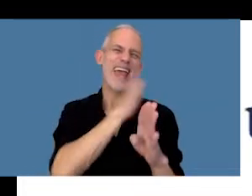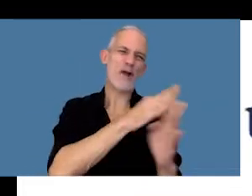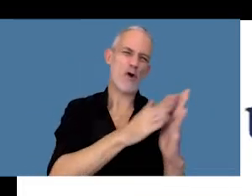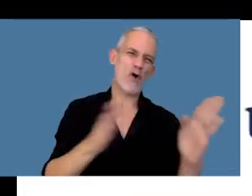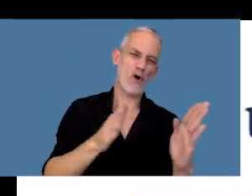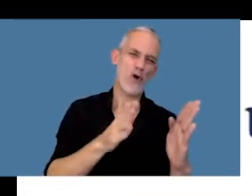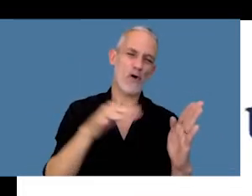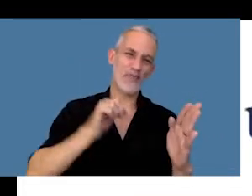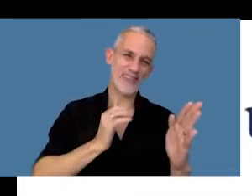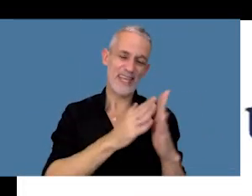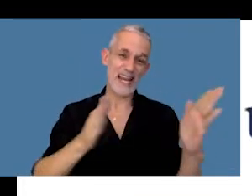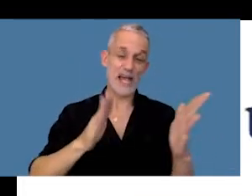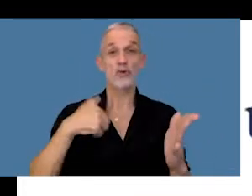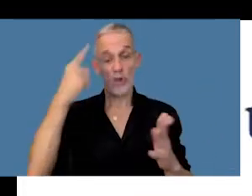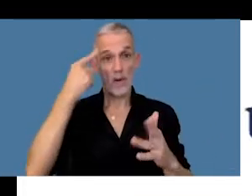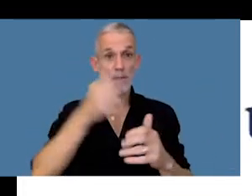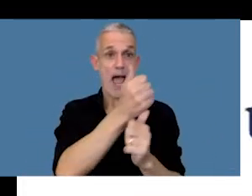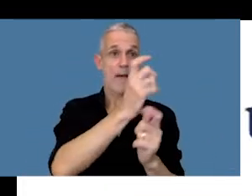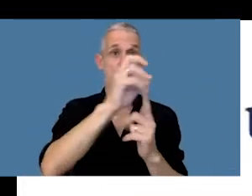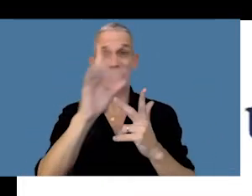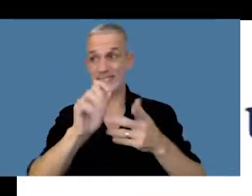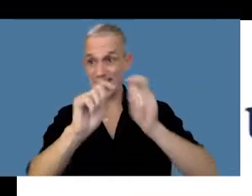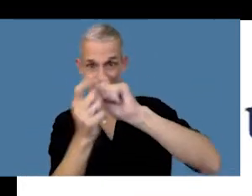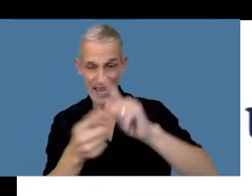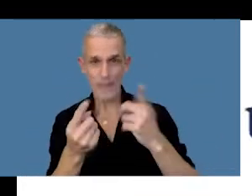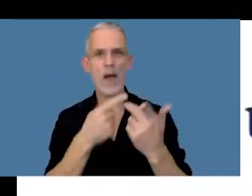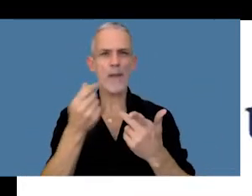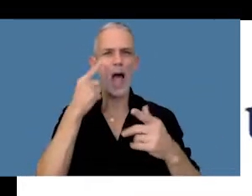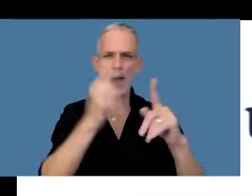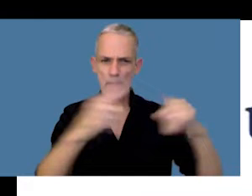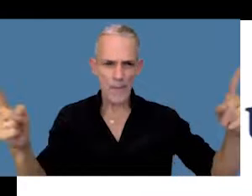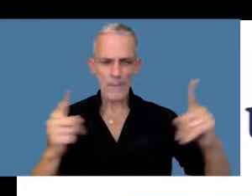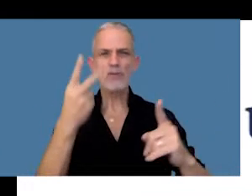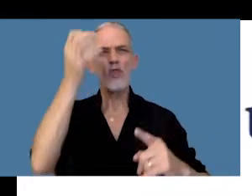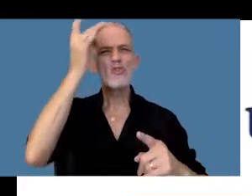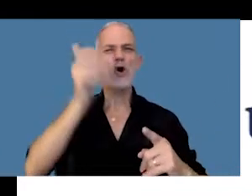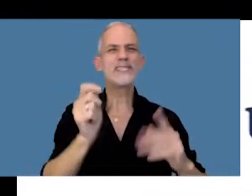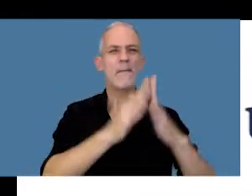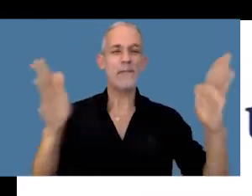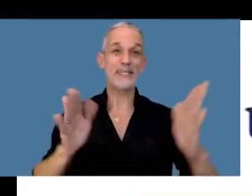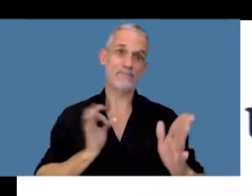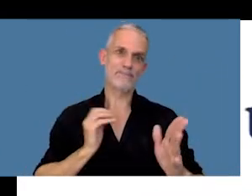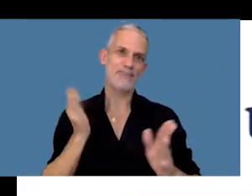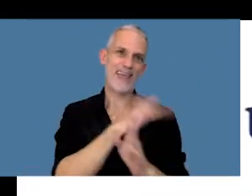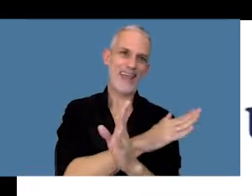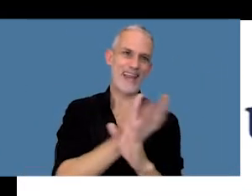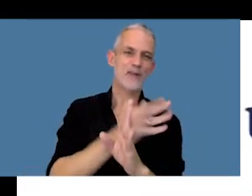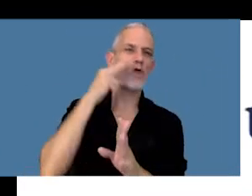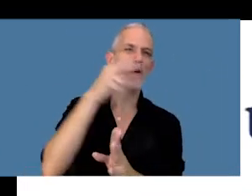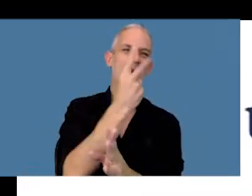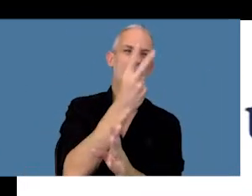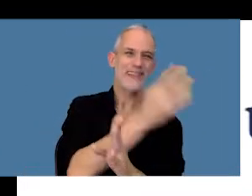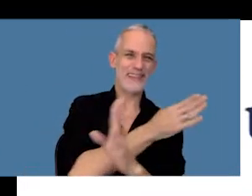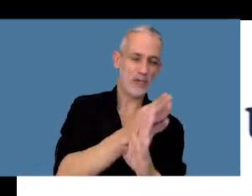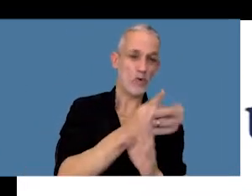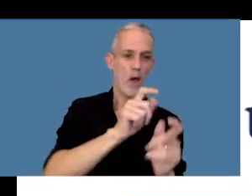sea, cuando yo me recategorizo en el mes de enero, tomé los últimos 12 meses, es decir, el año calendario 2021,